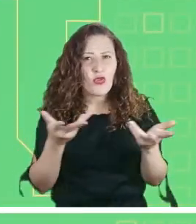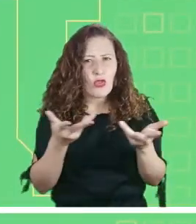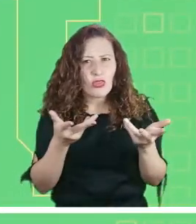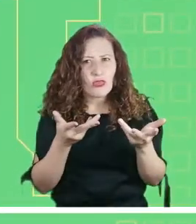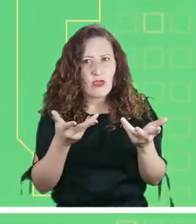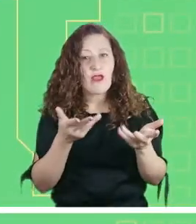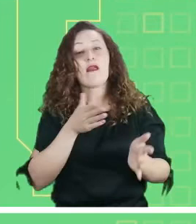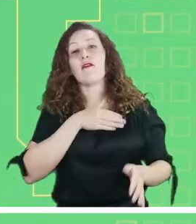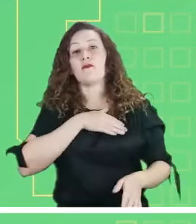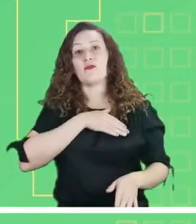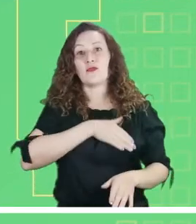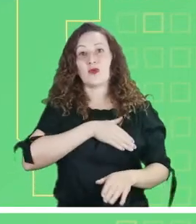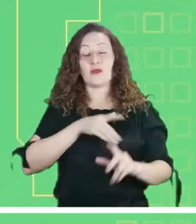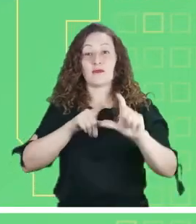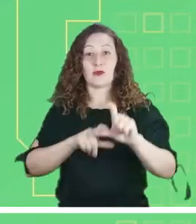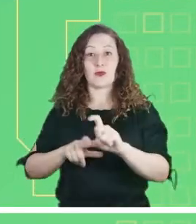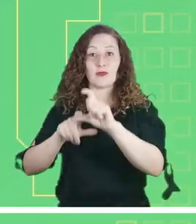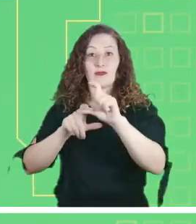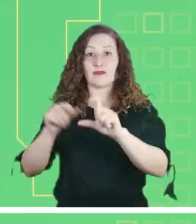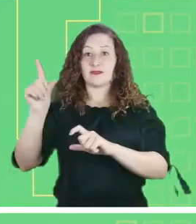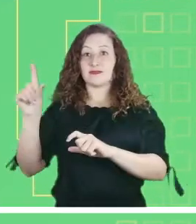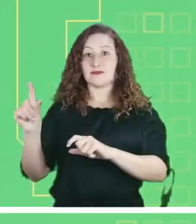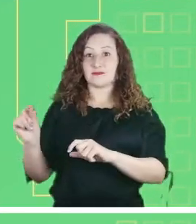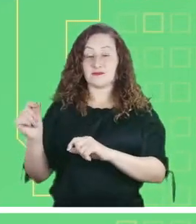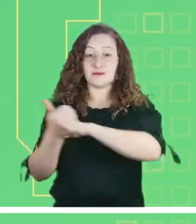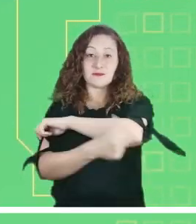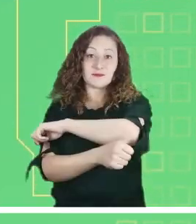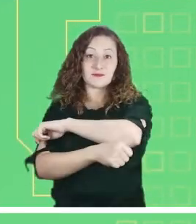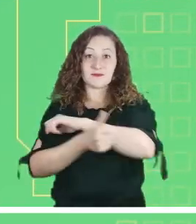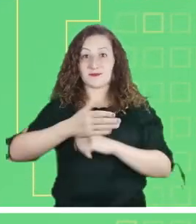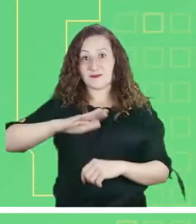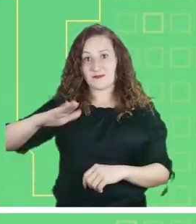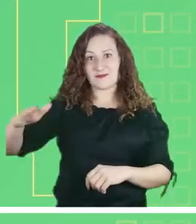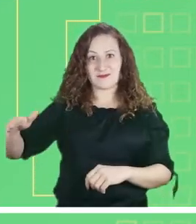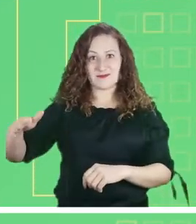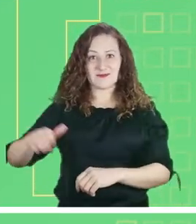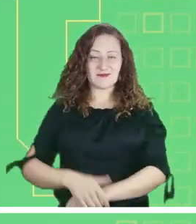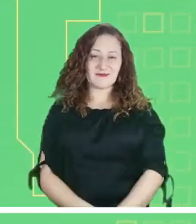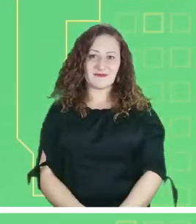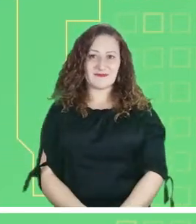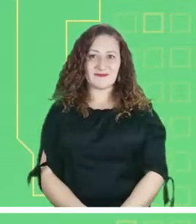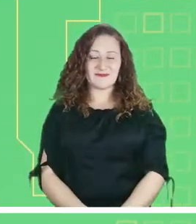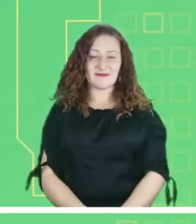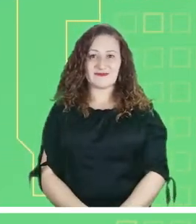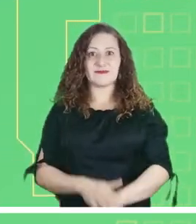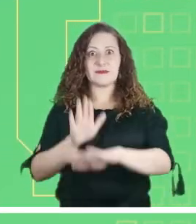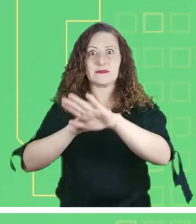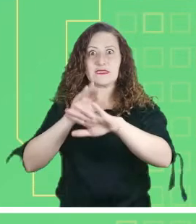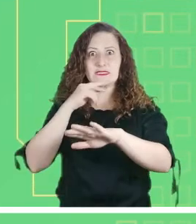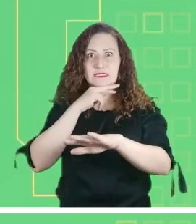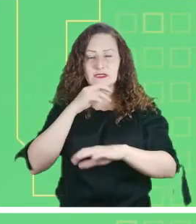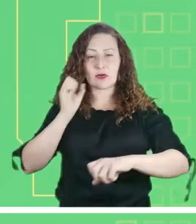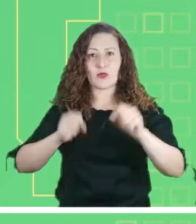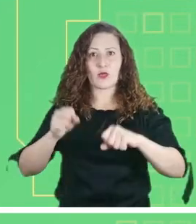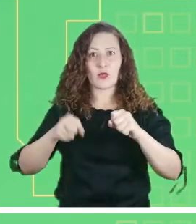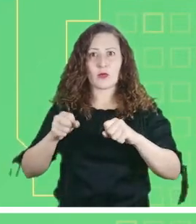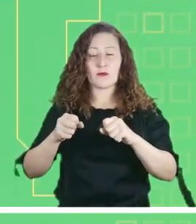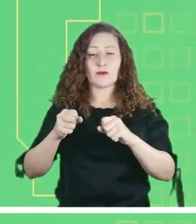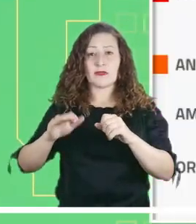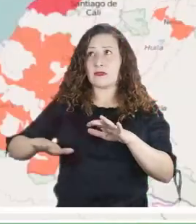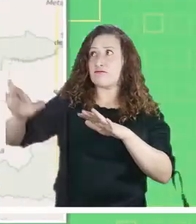Alerta roja por probabilidad de incendios en la cobertura vegetal de algunos sectores de Bolívar, La Guajira y Cesar, Boyacá y